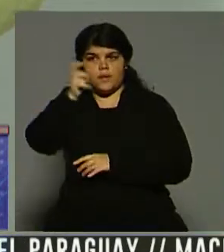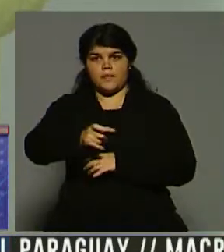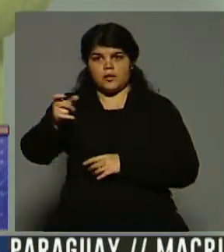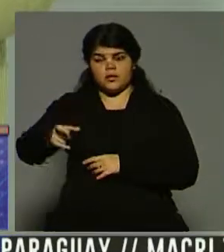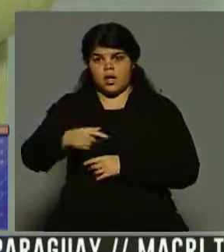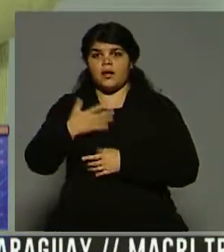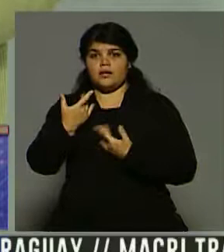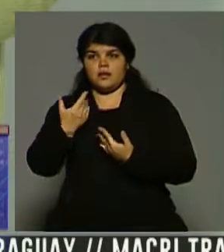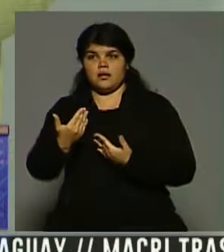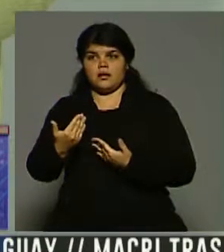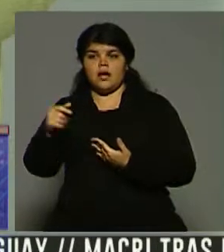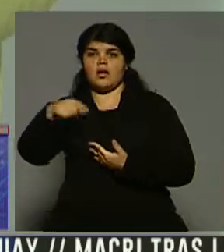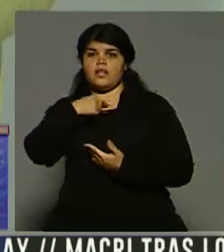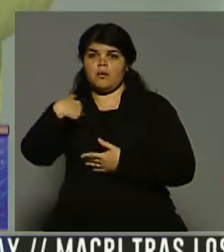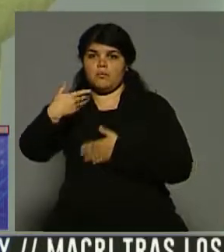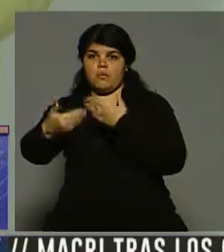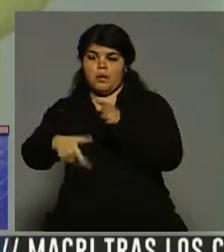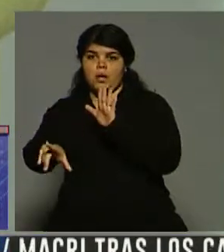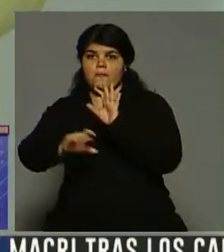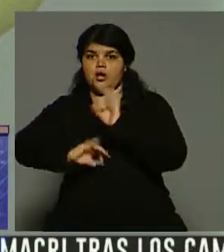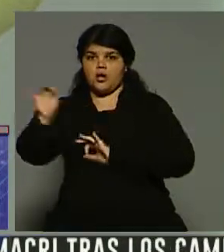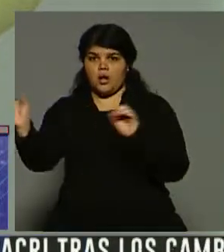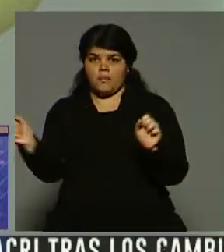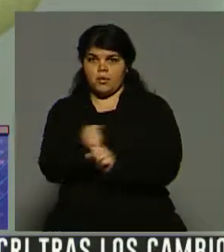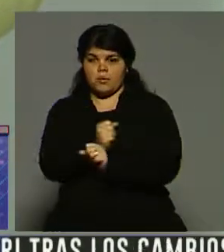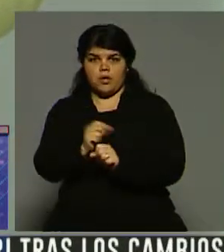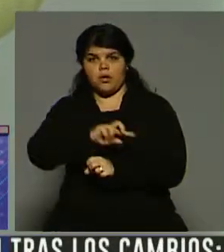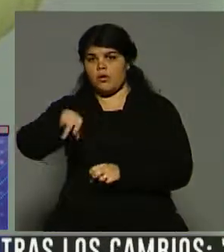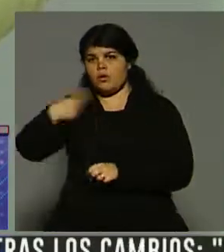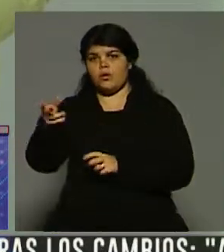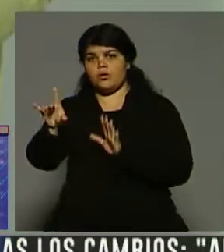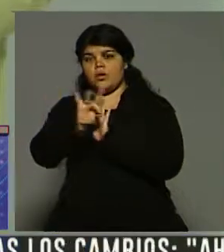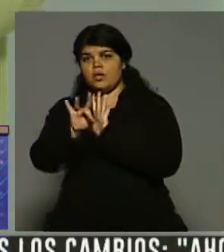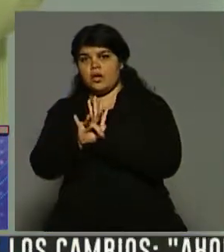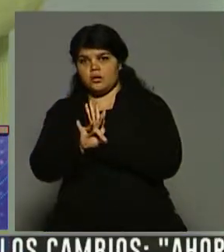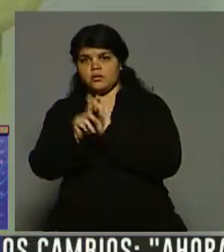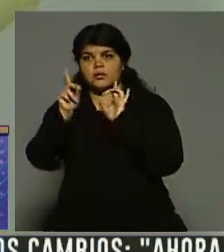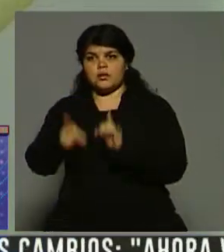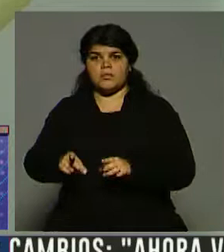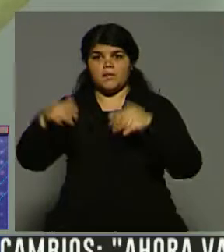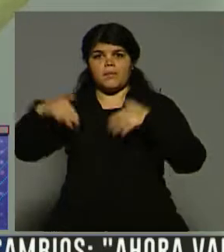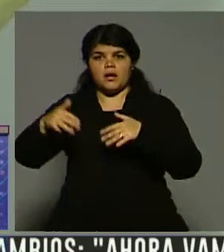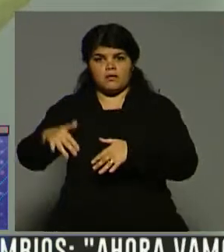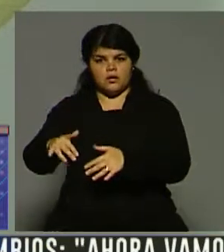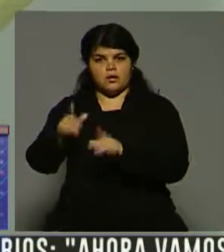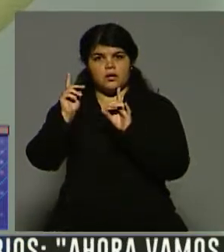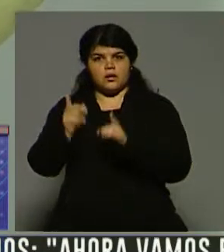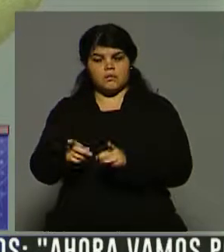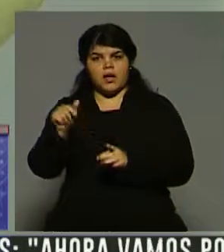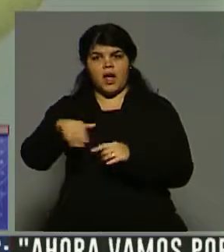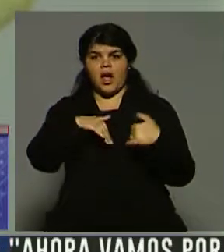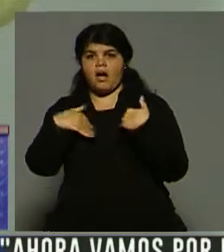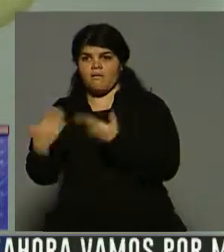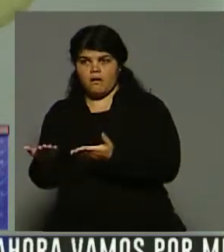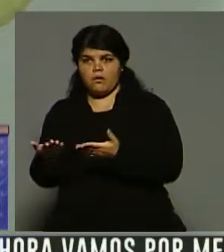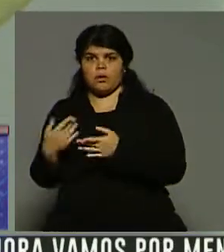este proyecto y que finalmente sea aprobado. El otro dato relacionado con esto es que más allá de las manifestaciones que se han dado a favor,